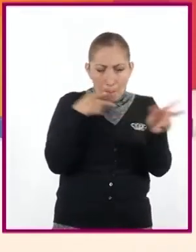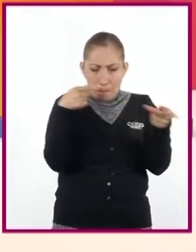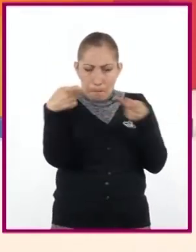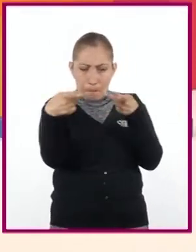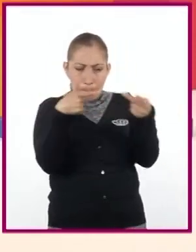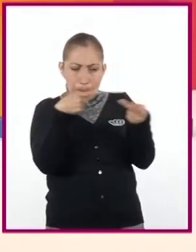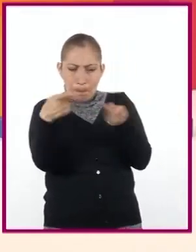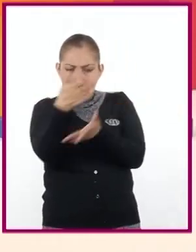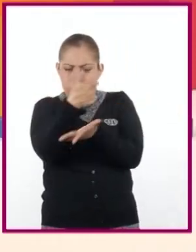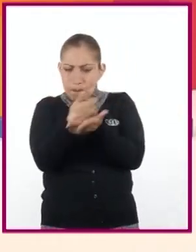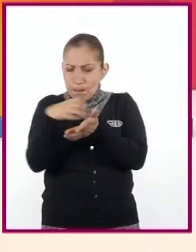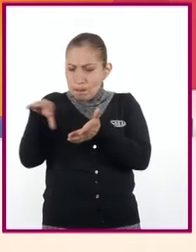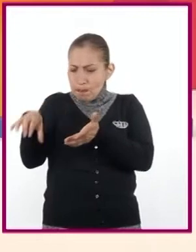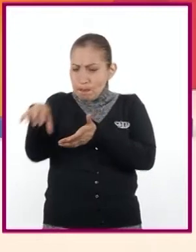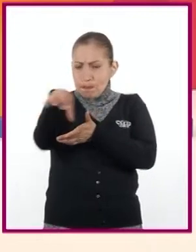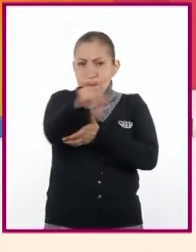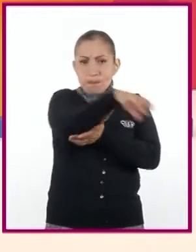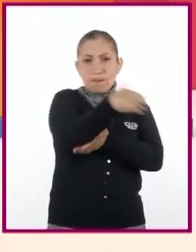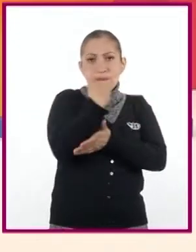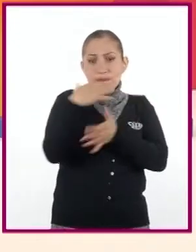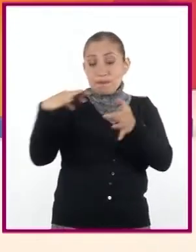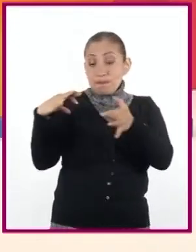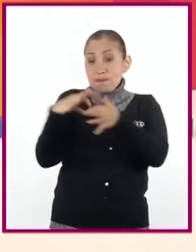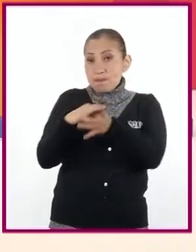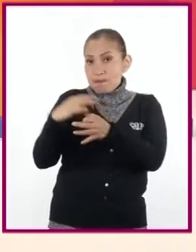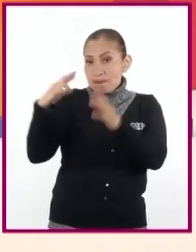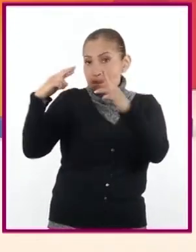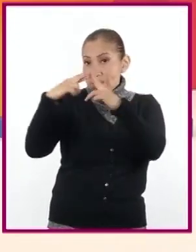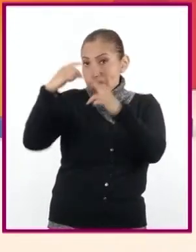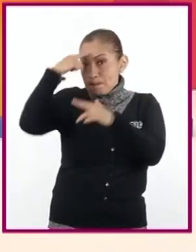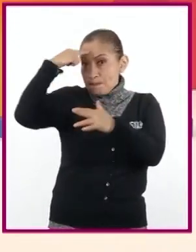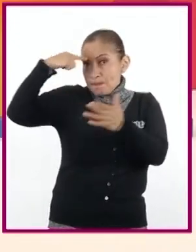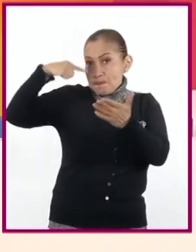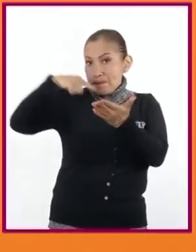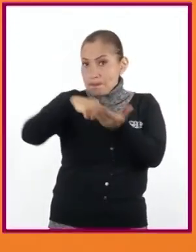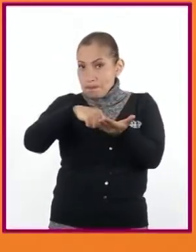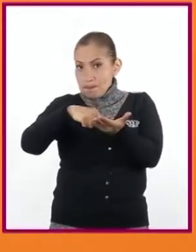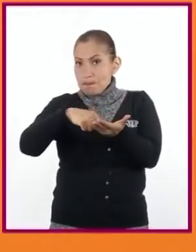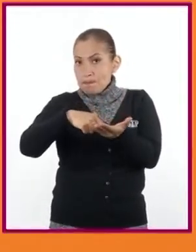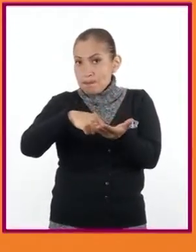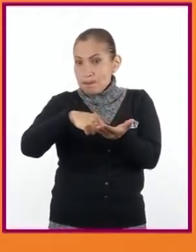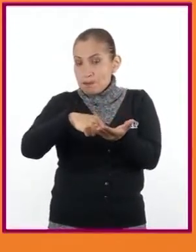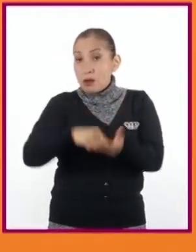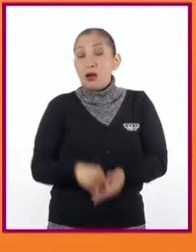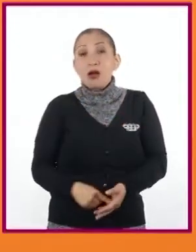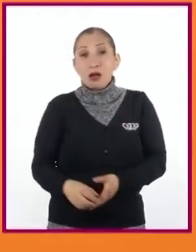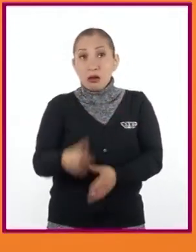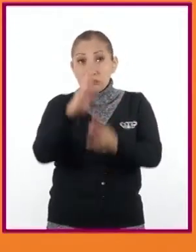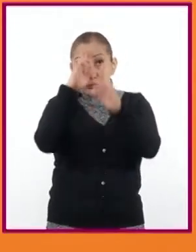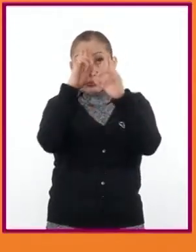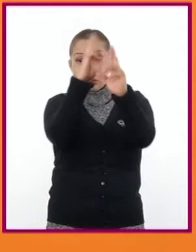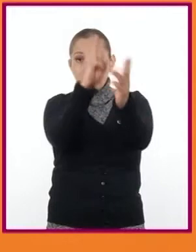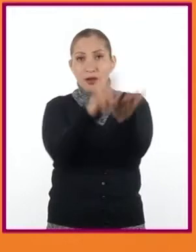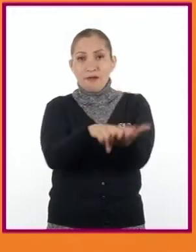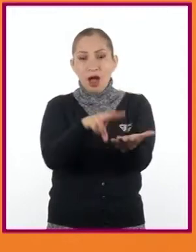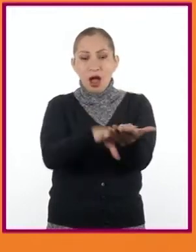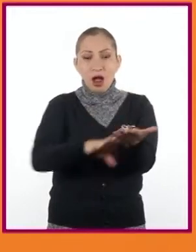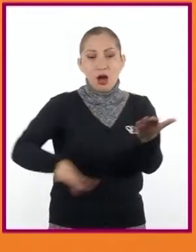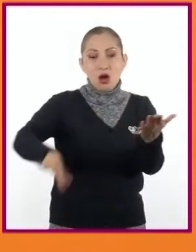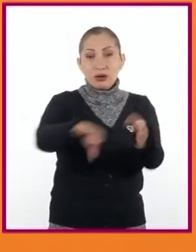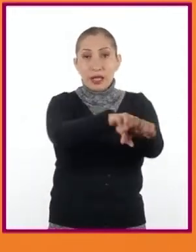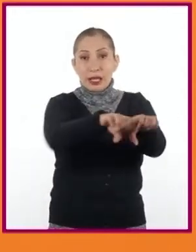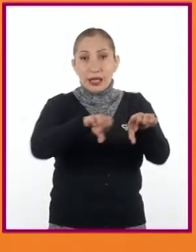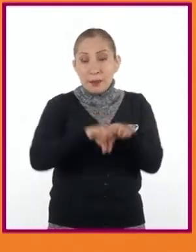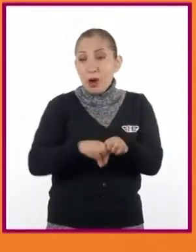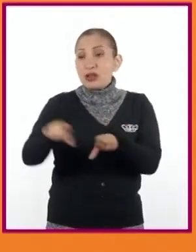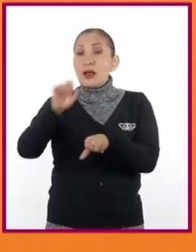planificación y una fuerte relación con creencias míticas y religiosas. El culto a los valores colectivos y la práctica de